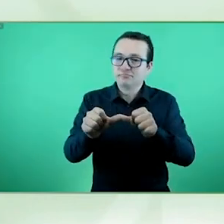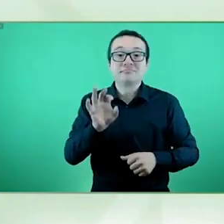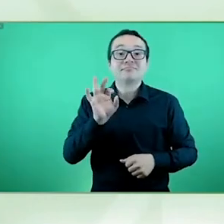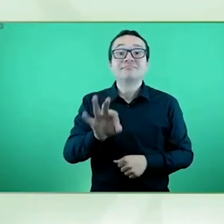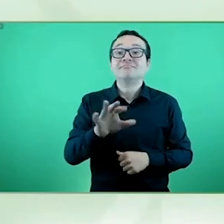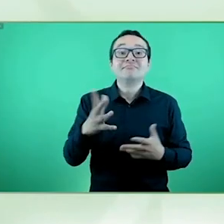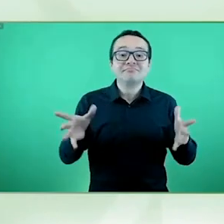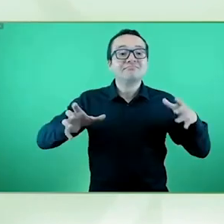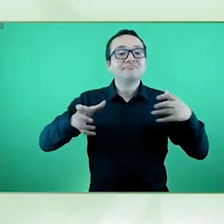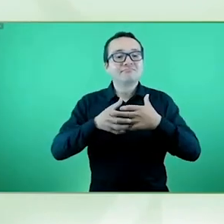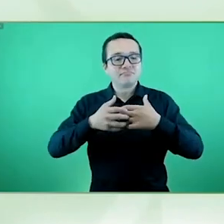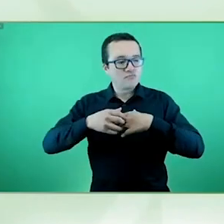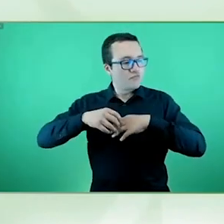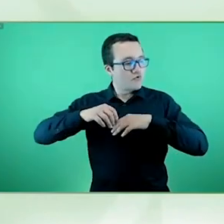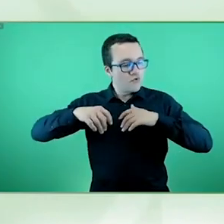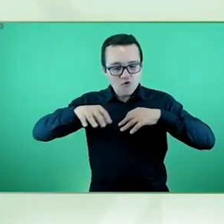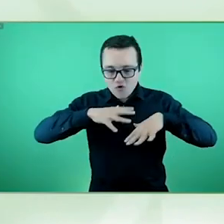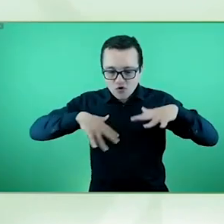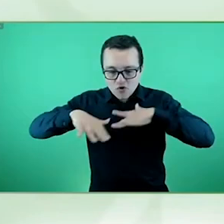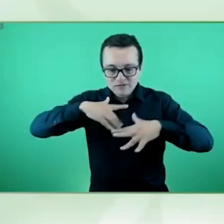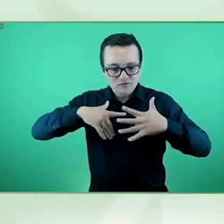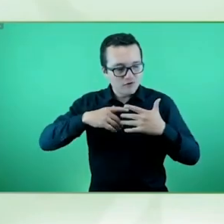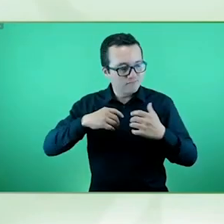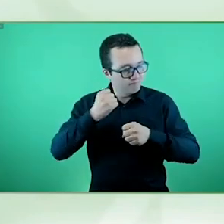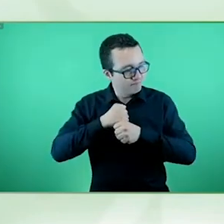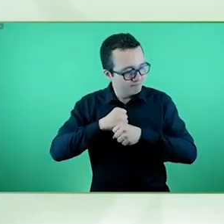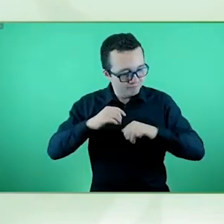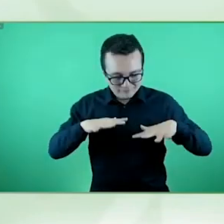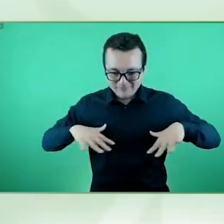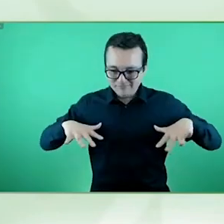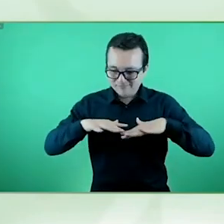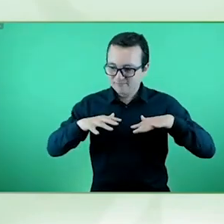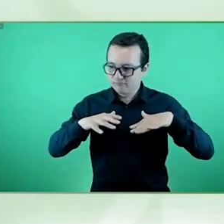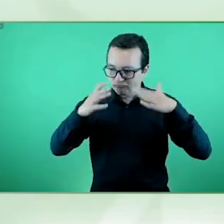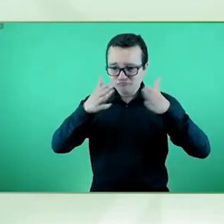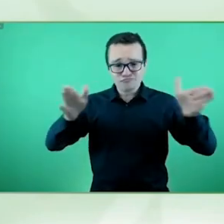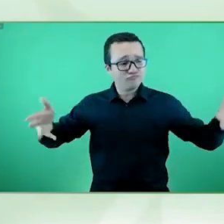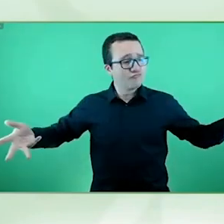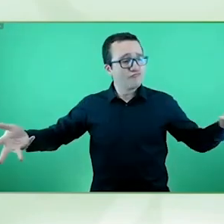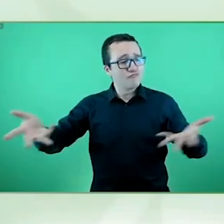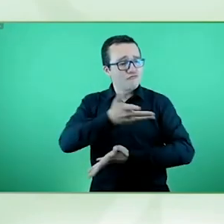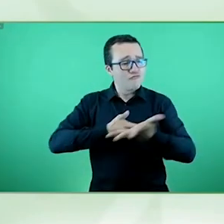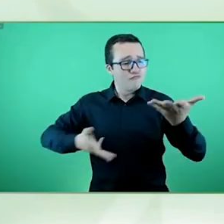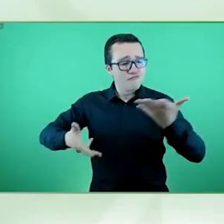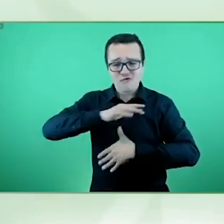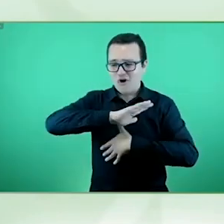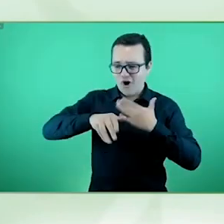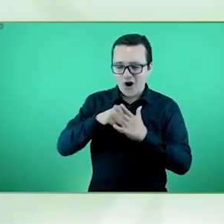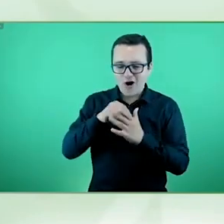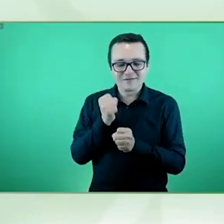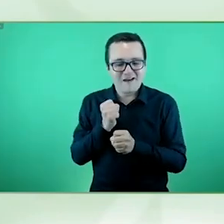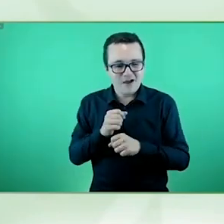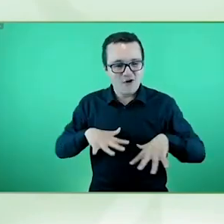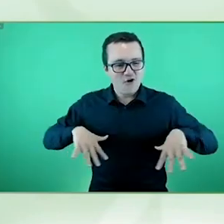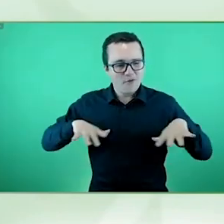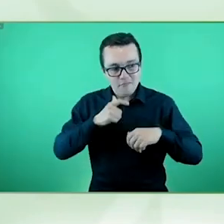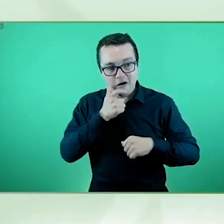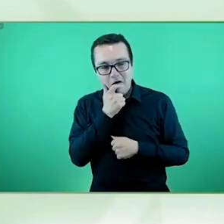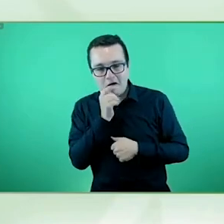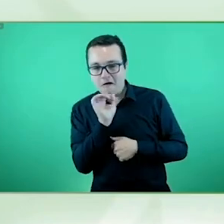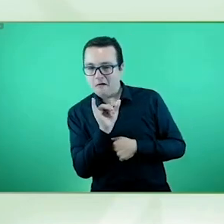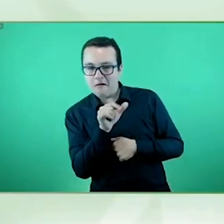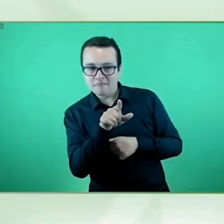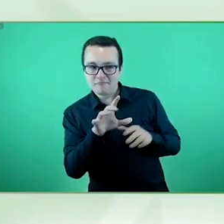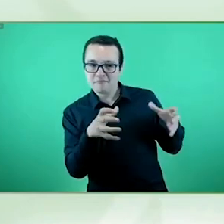trabajo. Entonces, vimos en las cooperativas de trabajo diferentes potencialidades que me gustaría